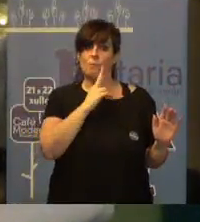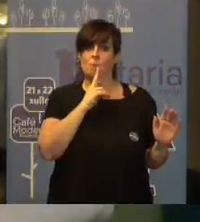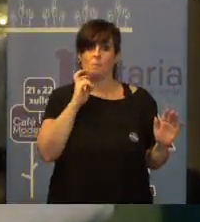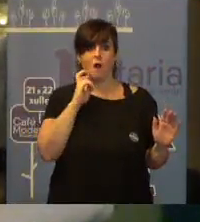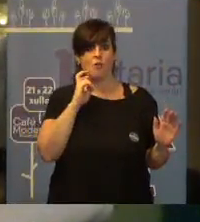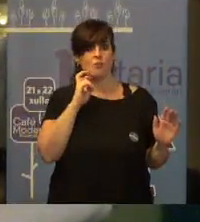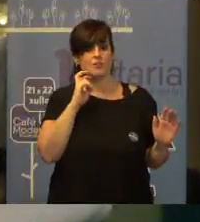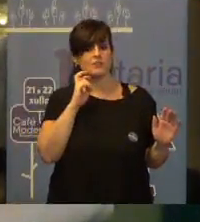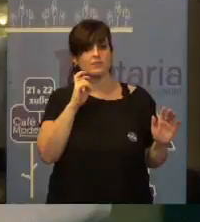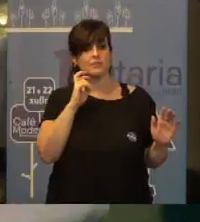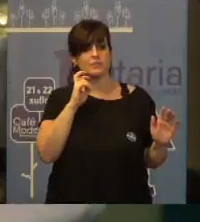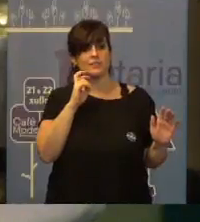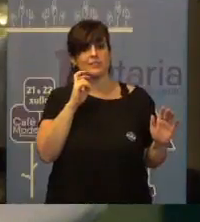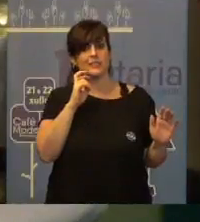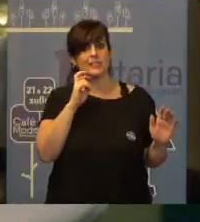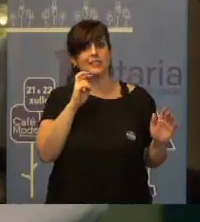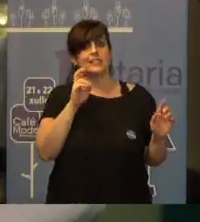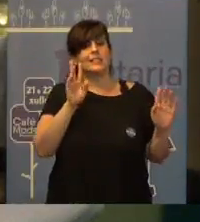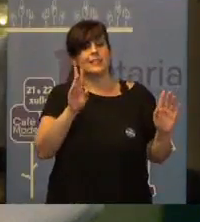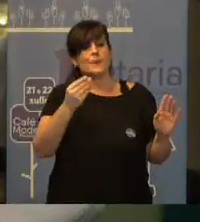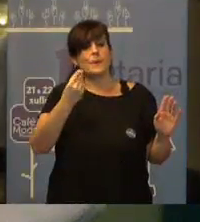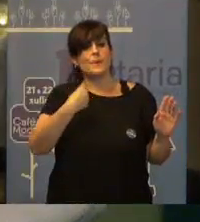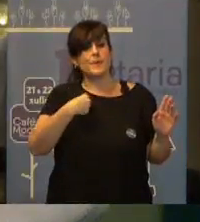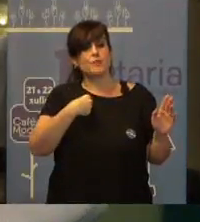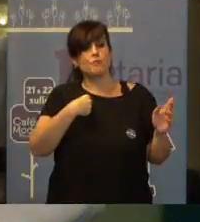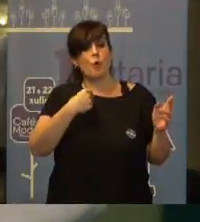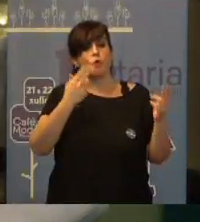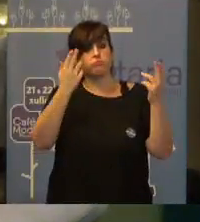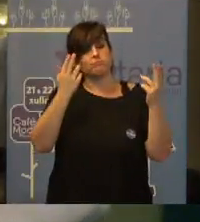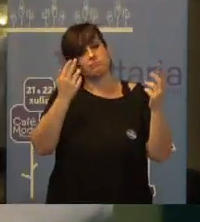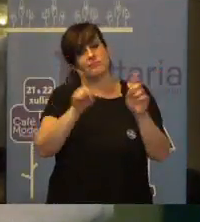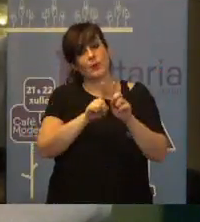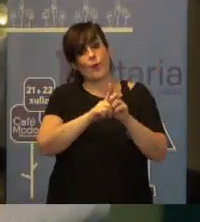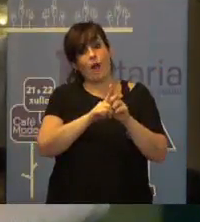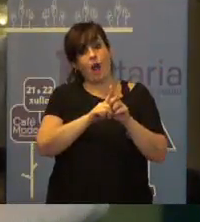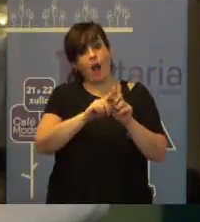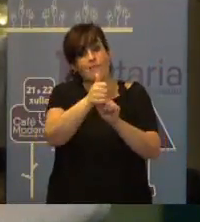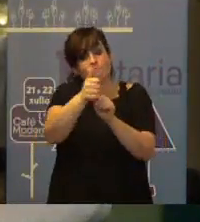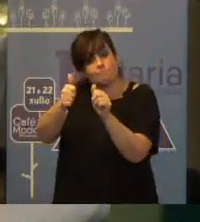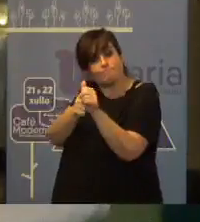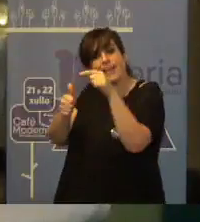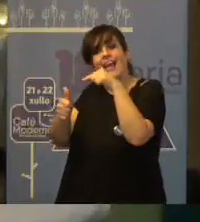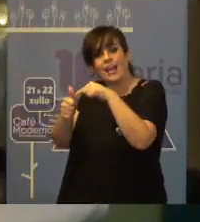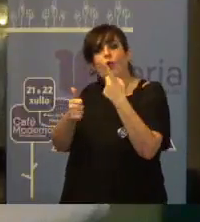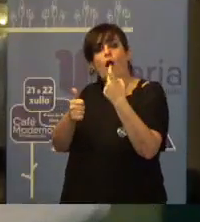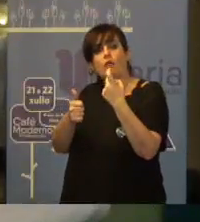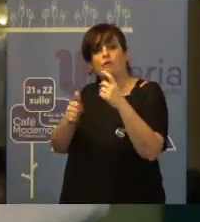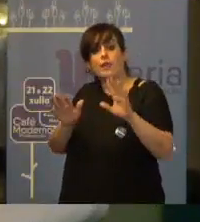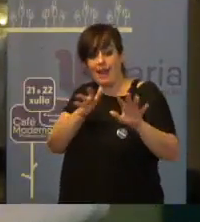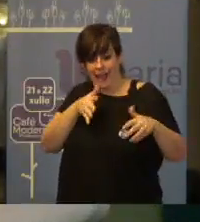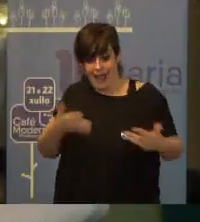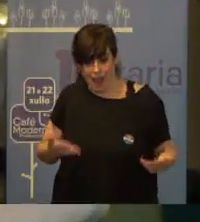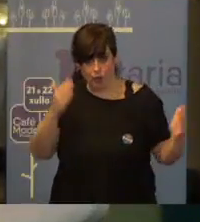que precisan os súbditos, humildade e lealdade. E eu creo que para este novo tempo os valores